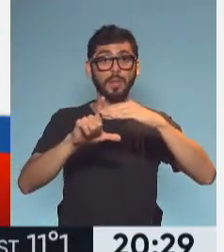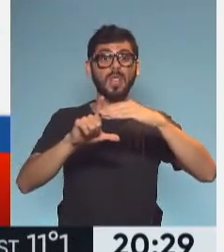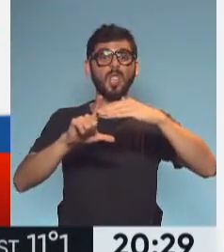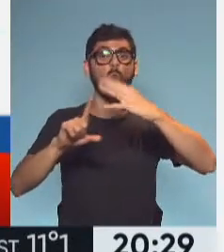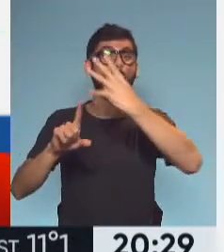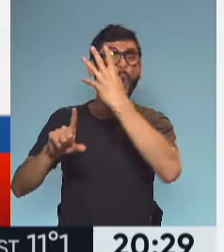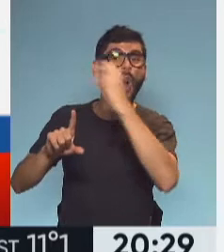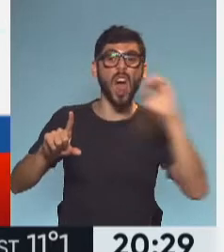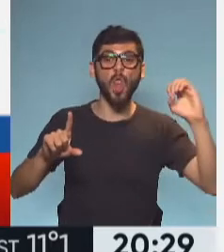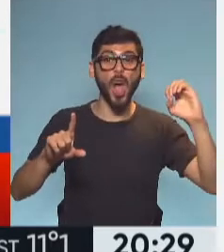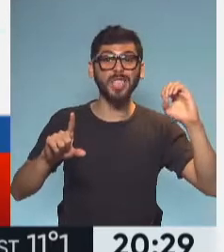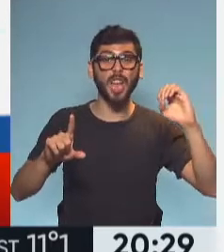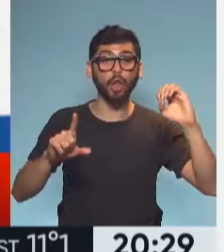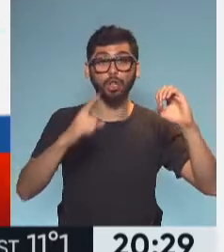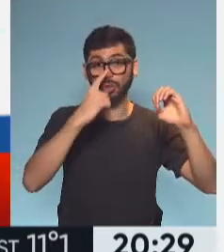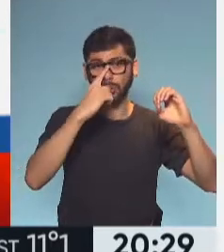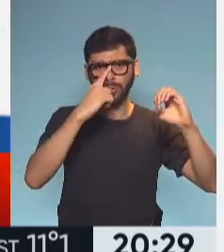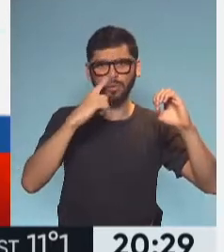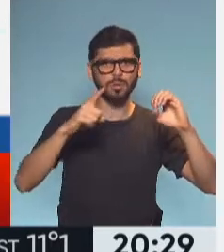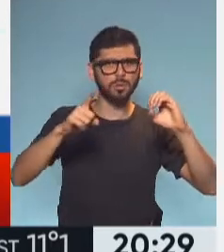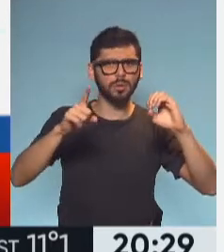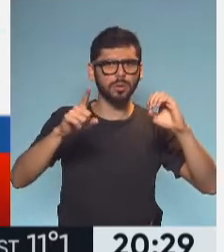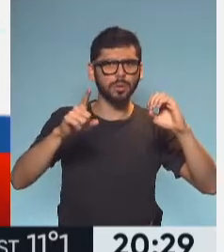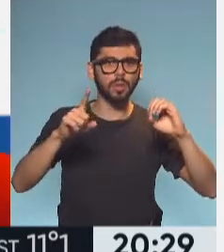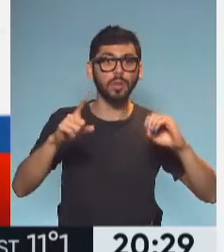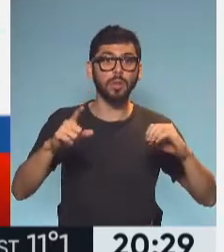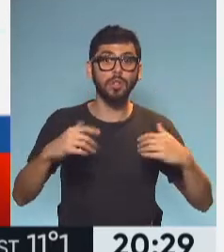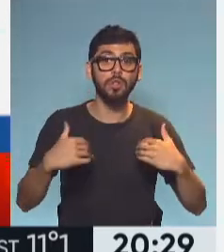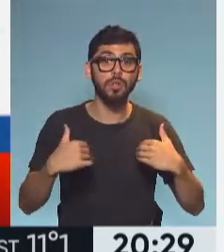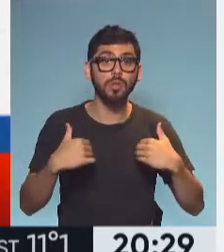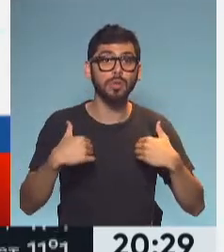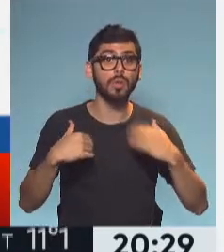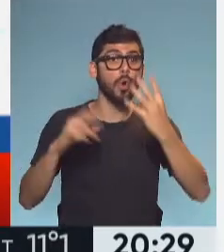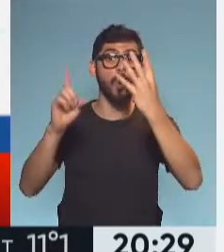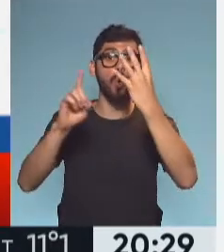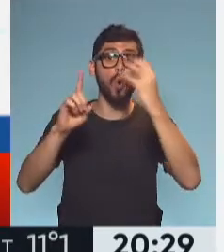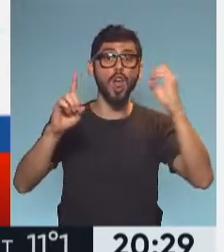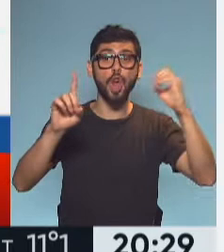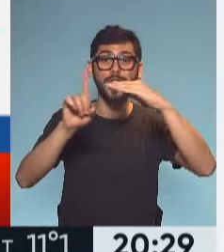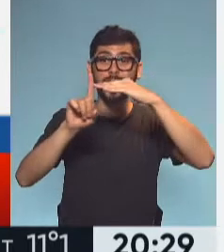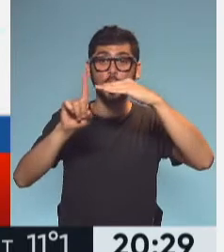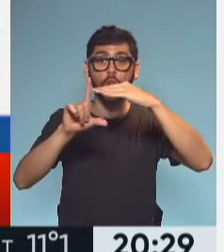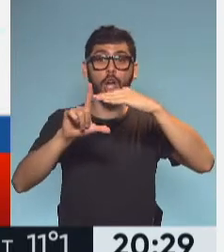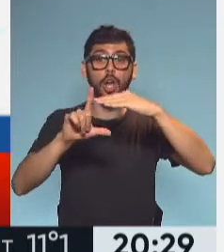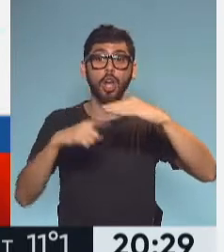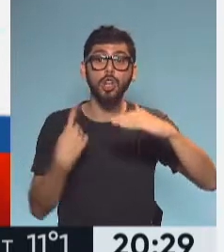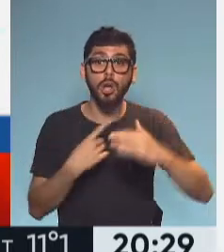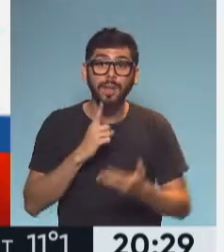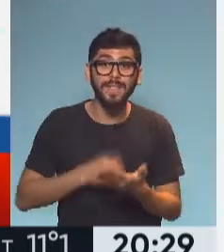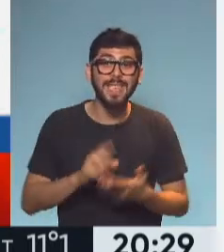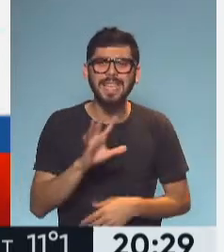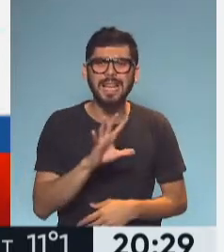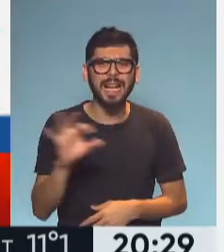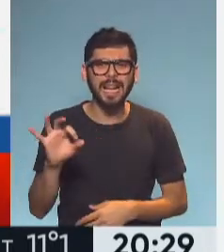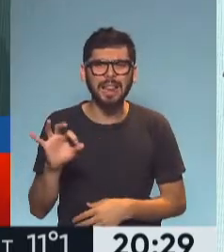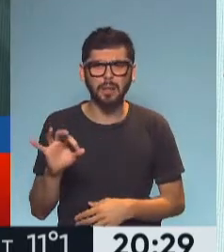estos muchachos. Nosotros pusimos... ¿Qué pasó arriba? En 400. Ese es un... Nosotros pusimos 500. La ley